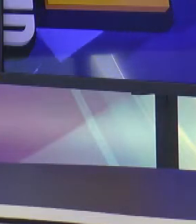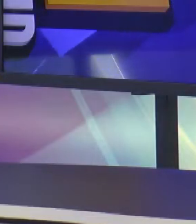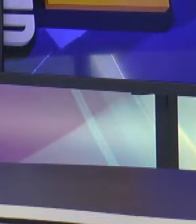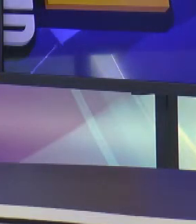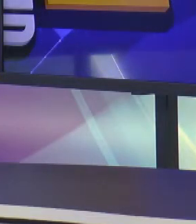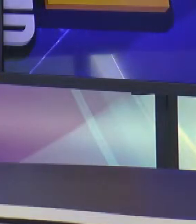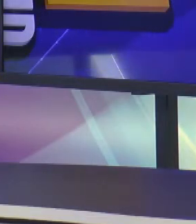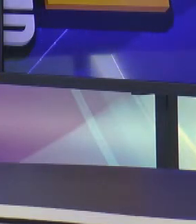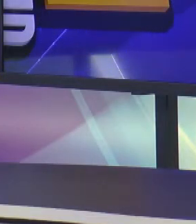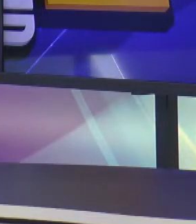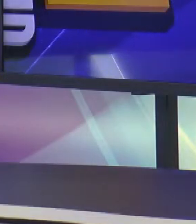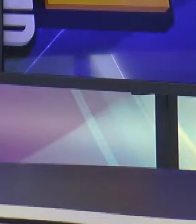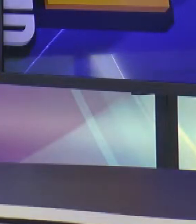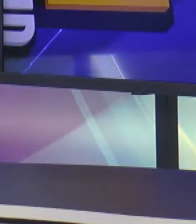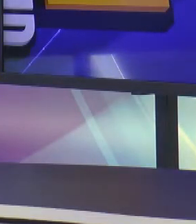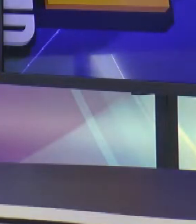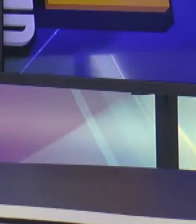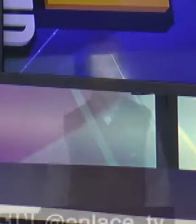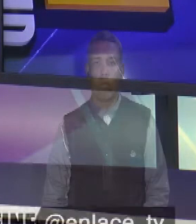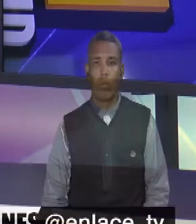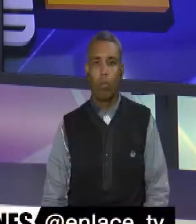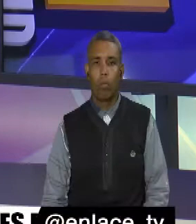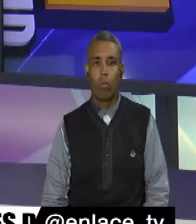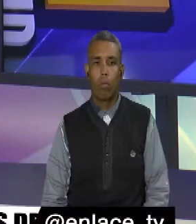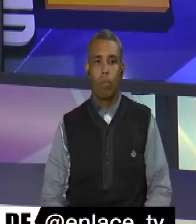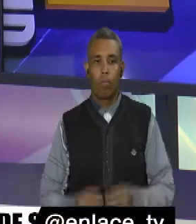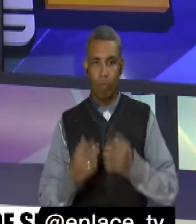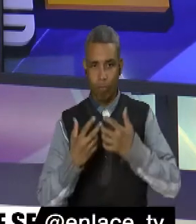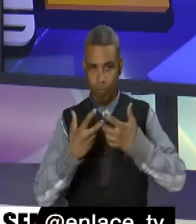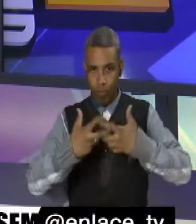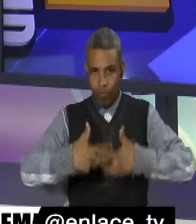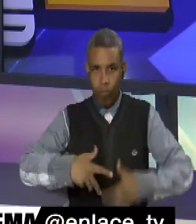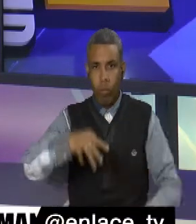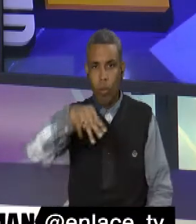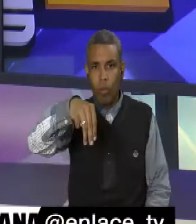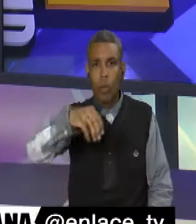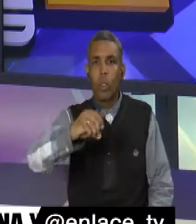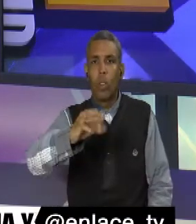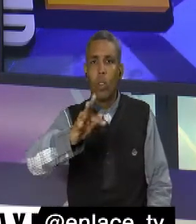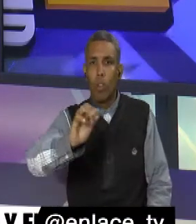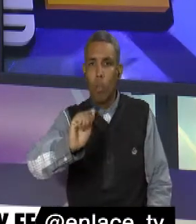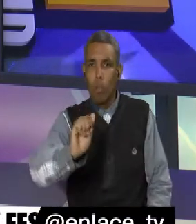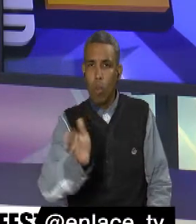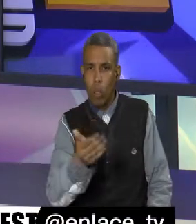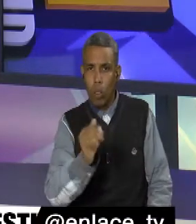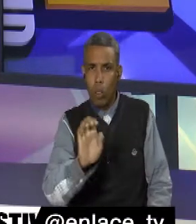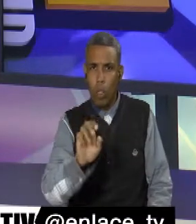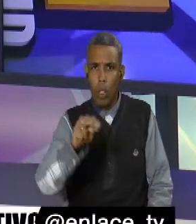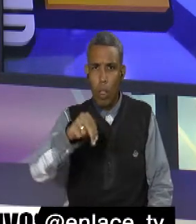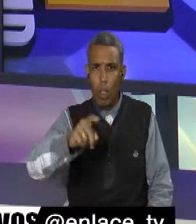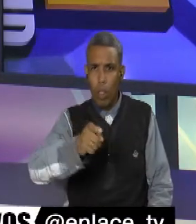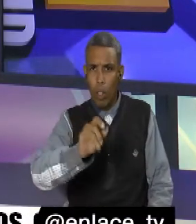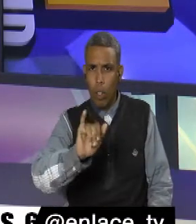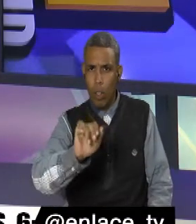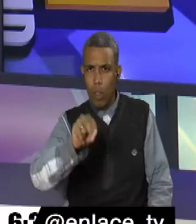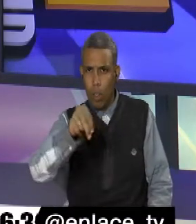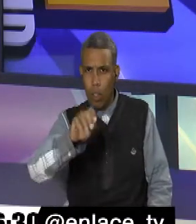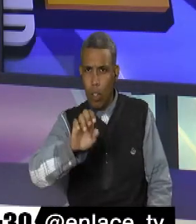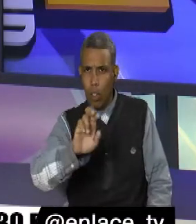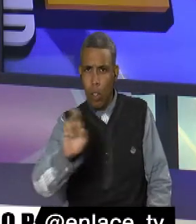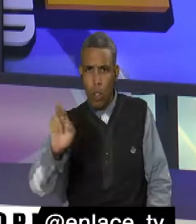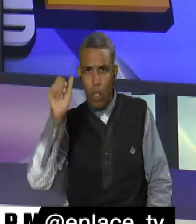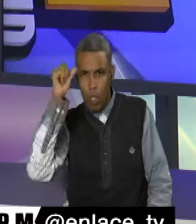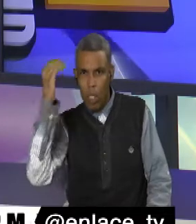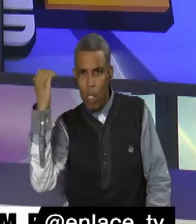Continuamos con más información. La firma portuguesa Mota Engil está en la ciudad en busca de superar crisis que afronta el proyecto vial de la Gran Vía Yuma